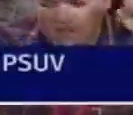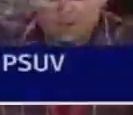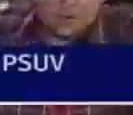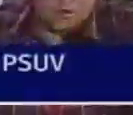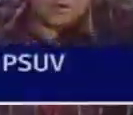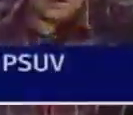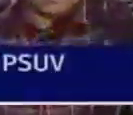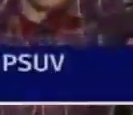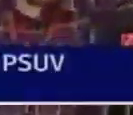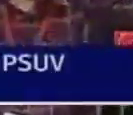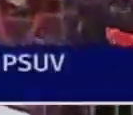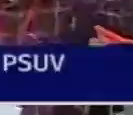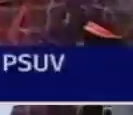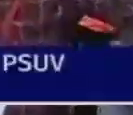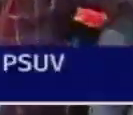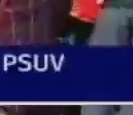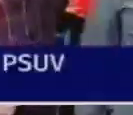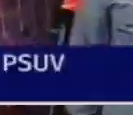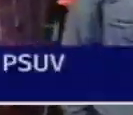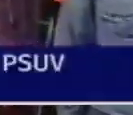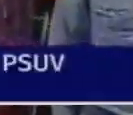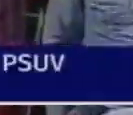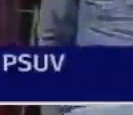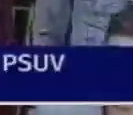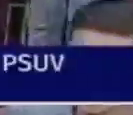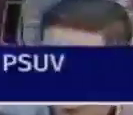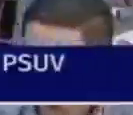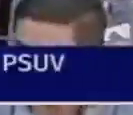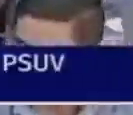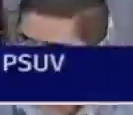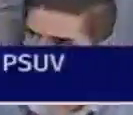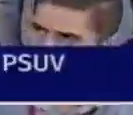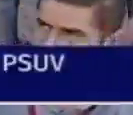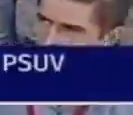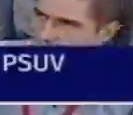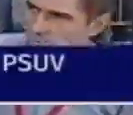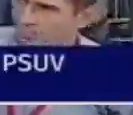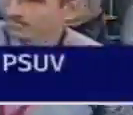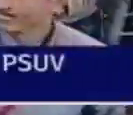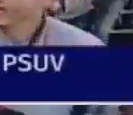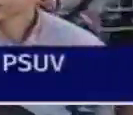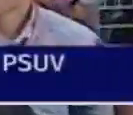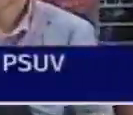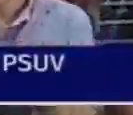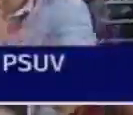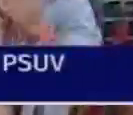patria! ¡Viva! ¡Que viva Maduro! ¡Viva! ¡De gloria!